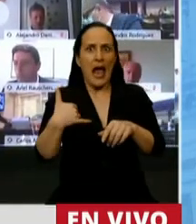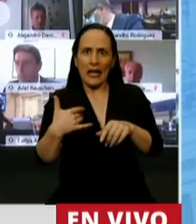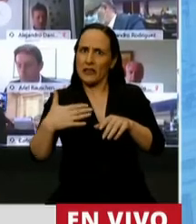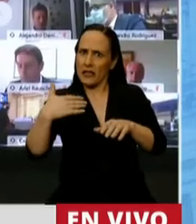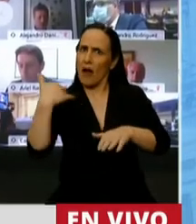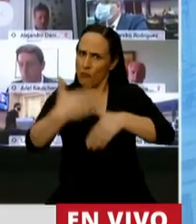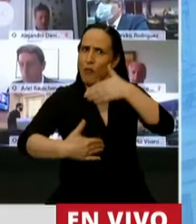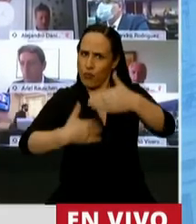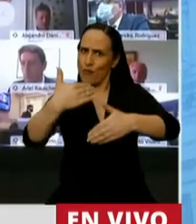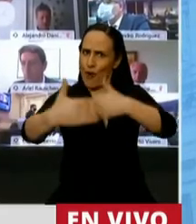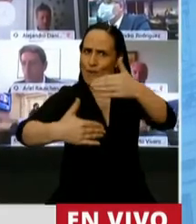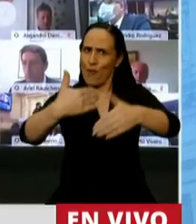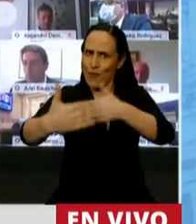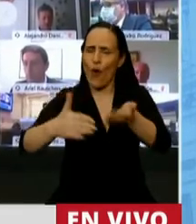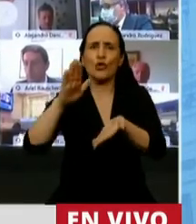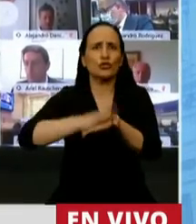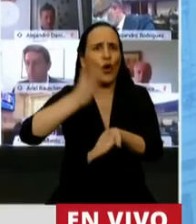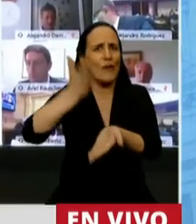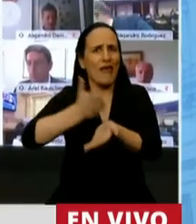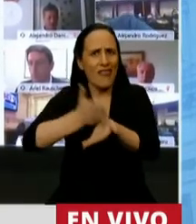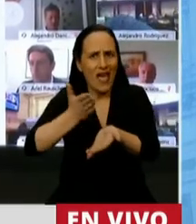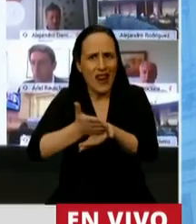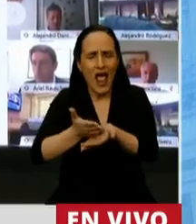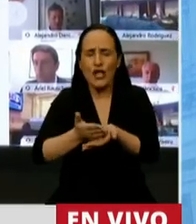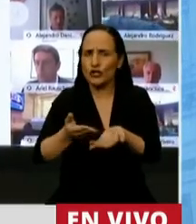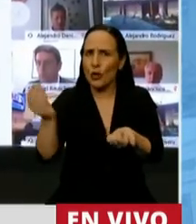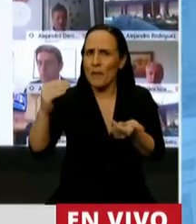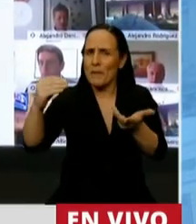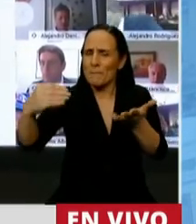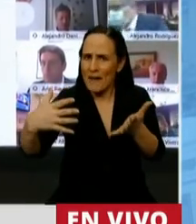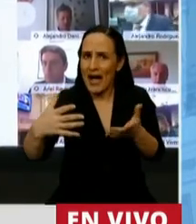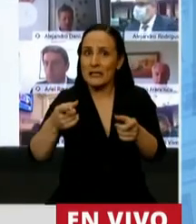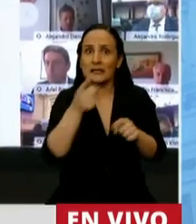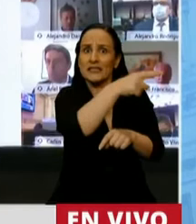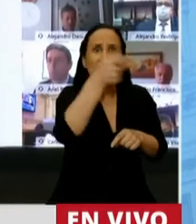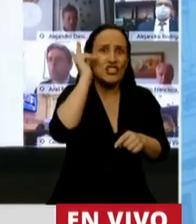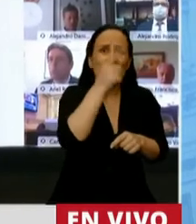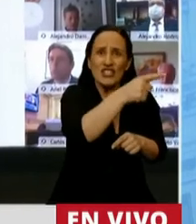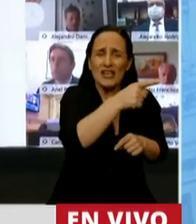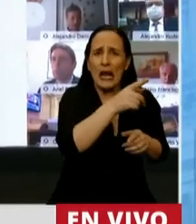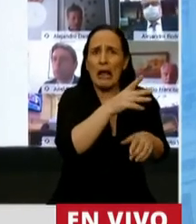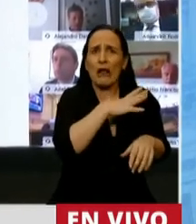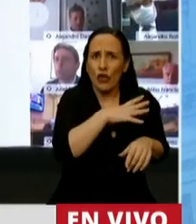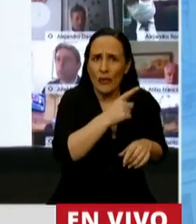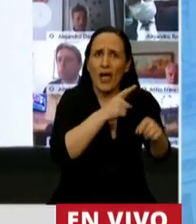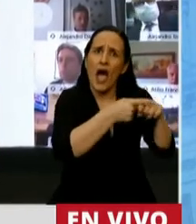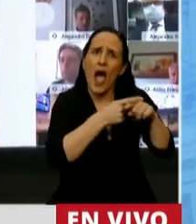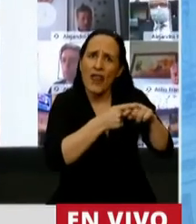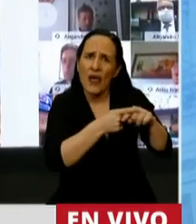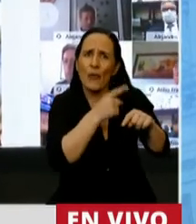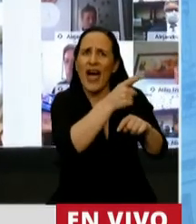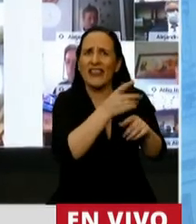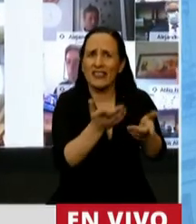avanzado en materia de ampliación de derechos, mientras todavía en Chile estaban discutiendo si se derogaba o